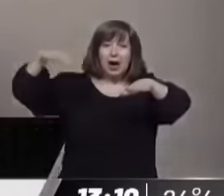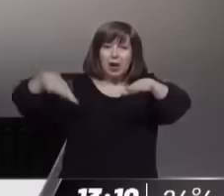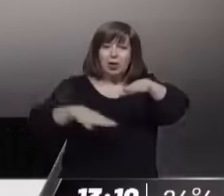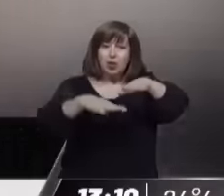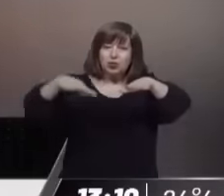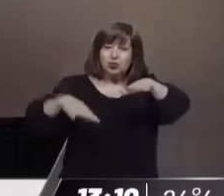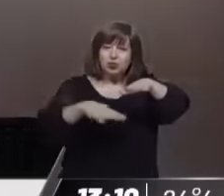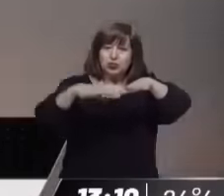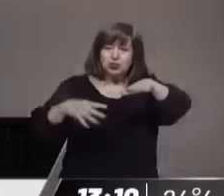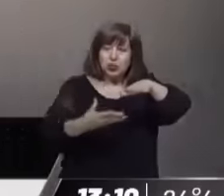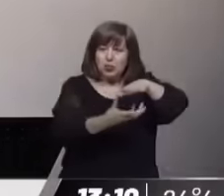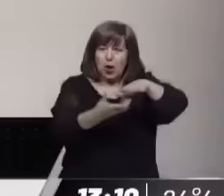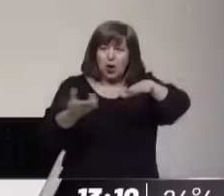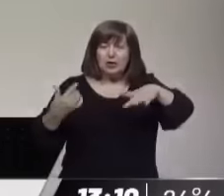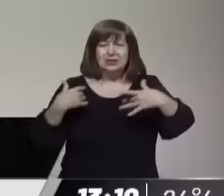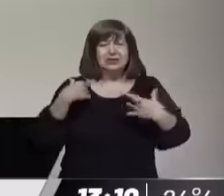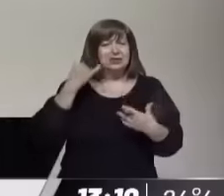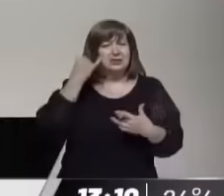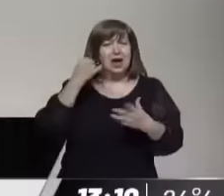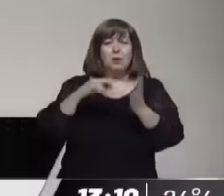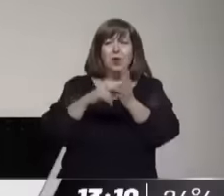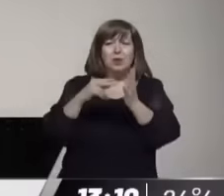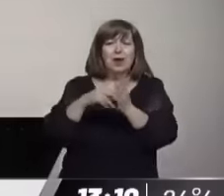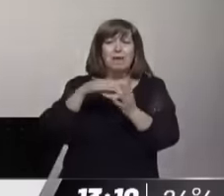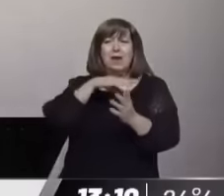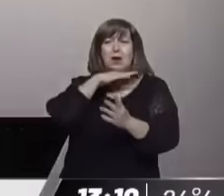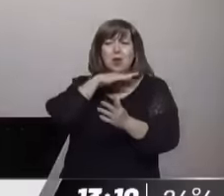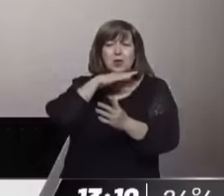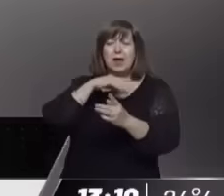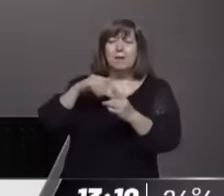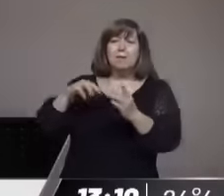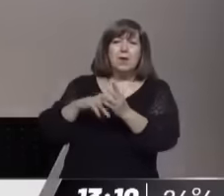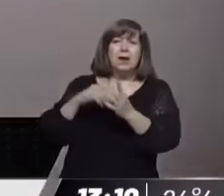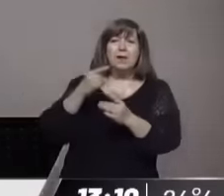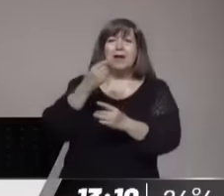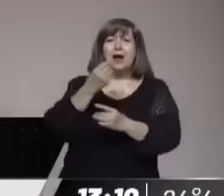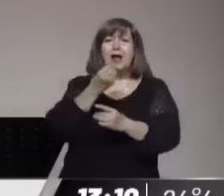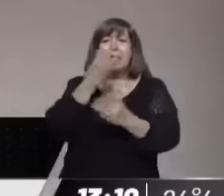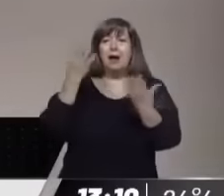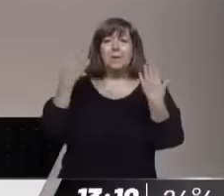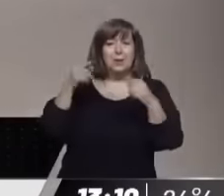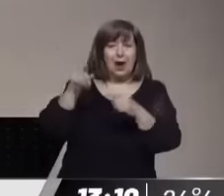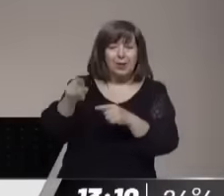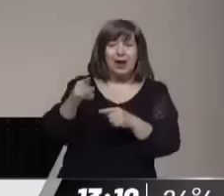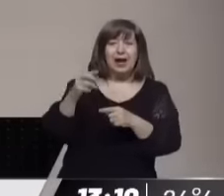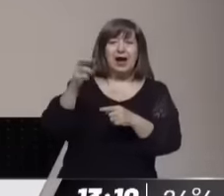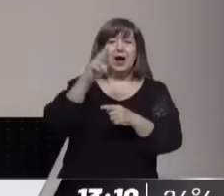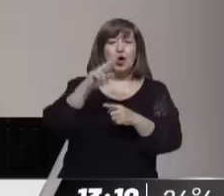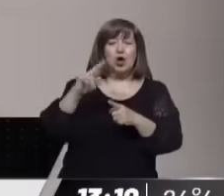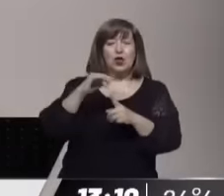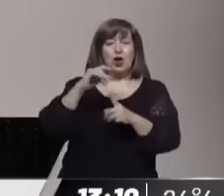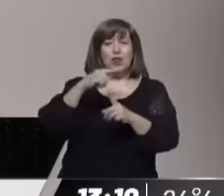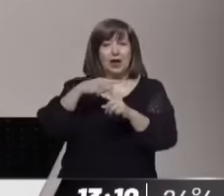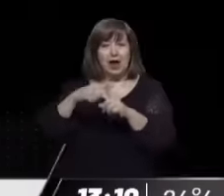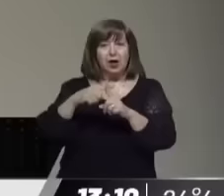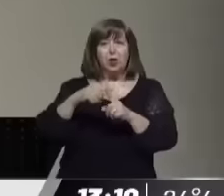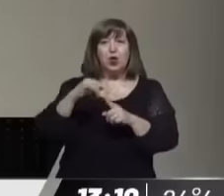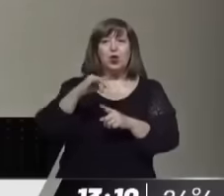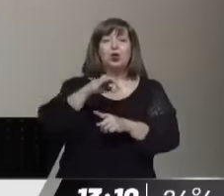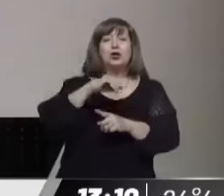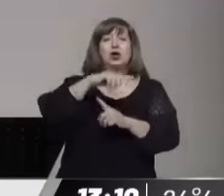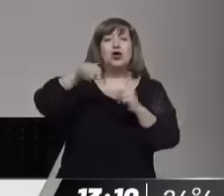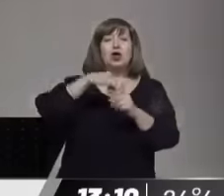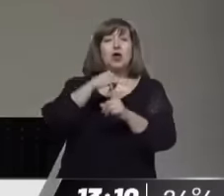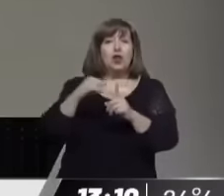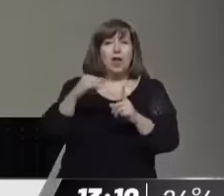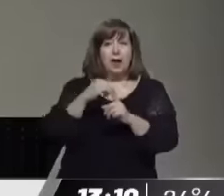departamento de Junín. Anegaciones, problemas en el pavimento, en la zona de la Primavera, en la zona de Rodeo de la Cruz, Rodeo del Medio. Esto es parte de lo